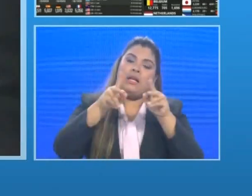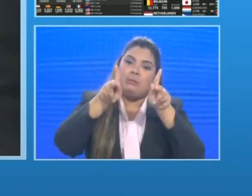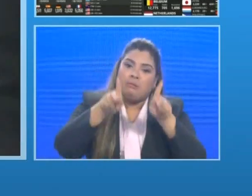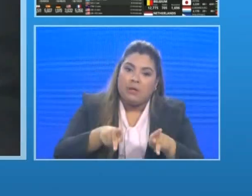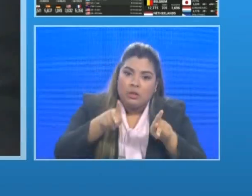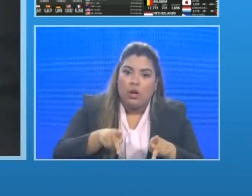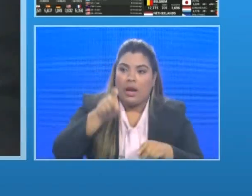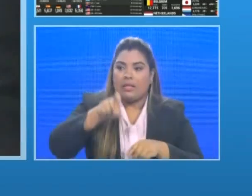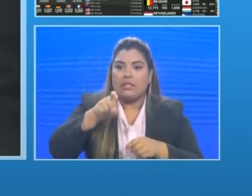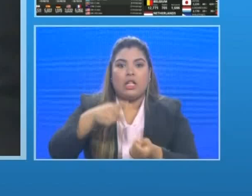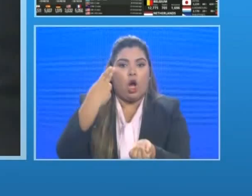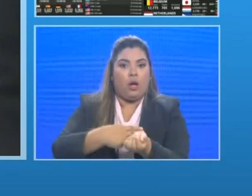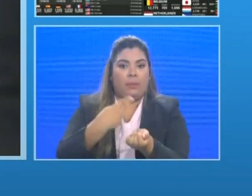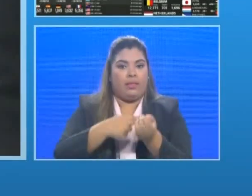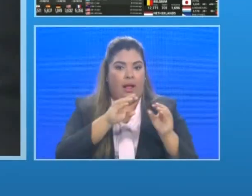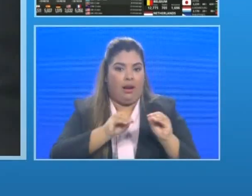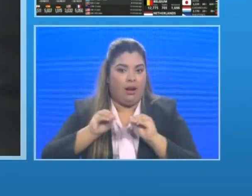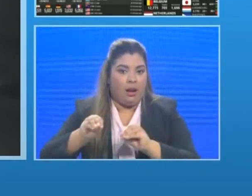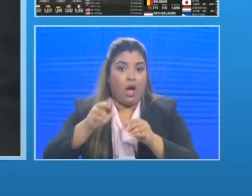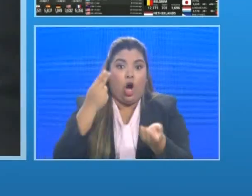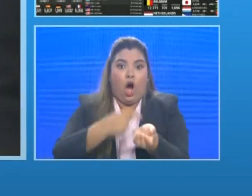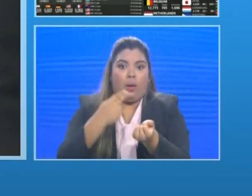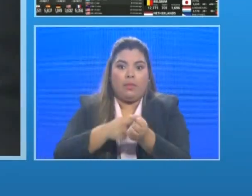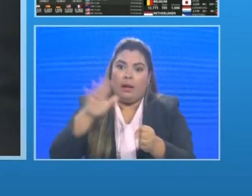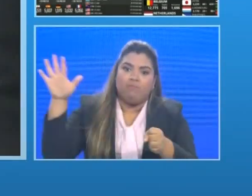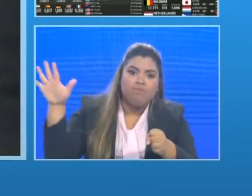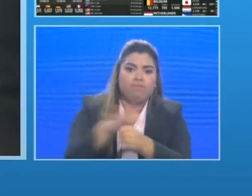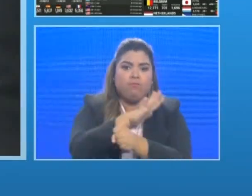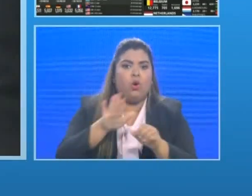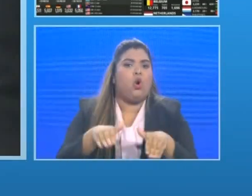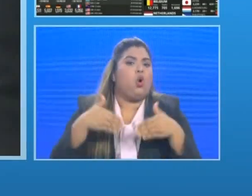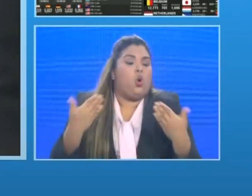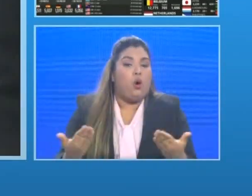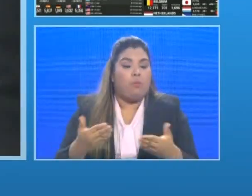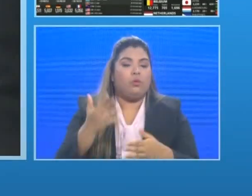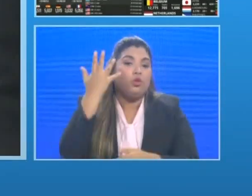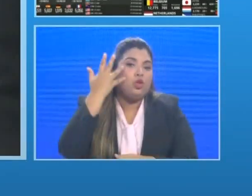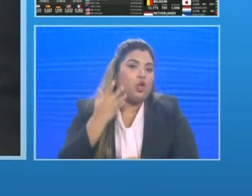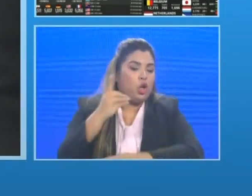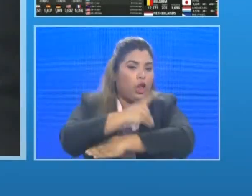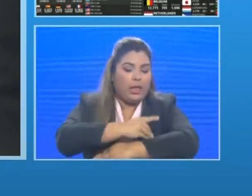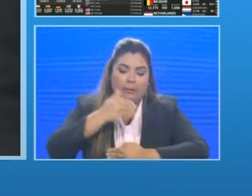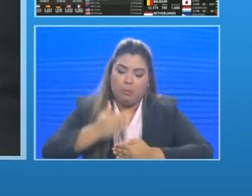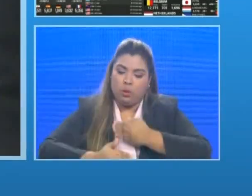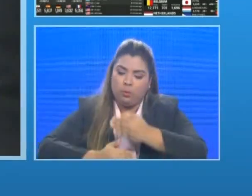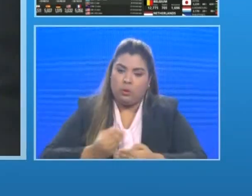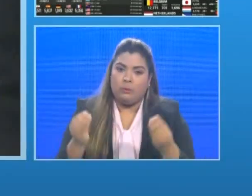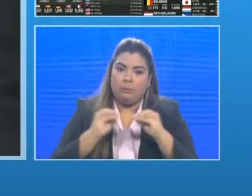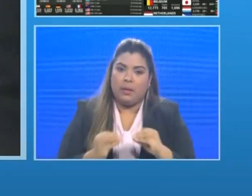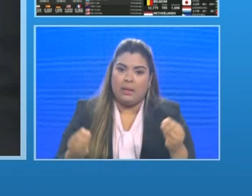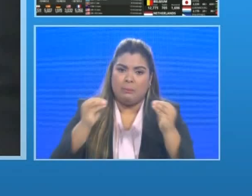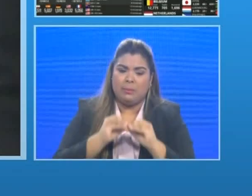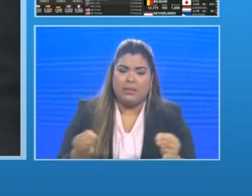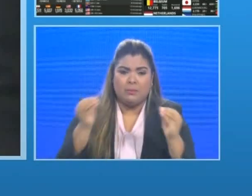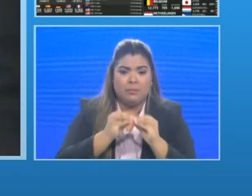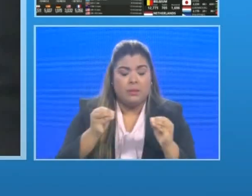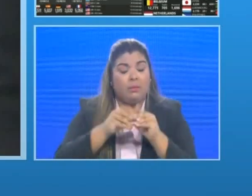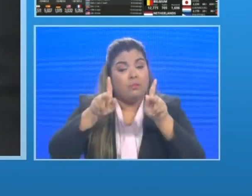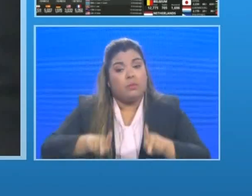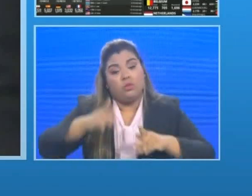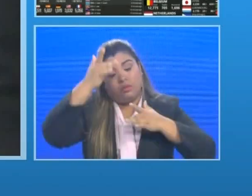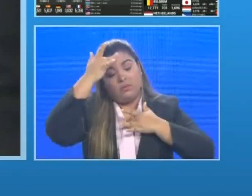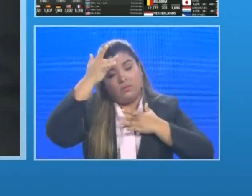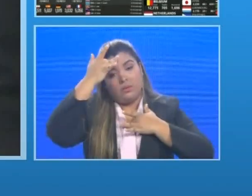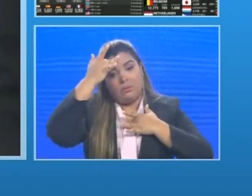van a requerir hospital. Y consecuentemente, aumentarán los pacientes que tienen que